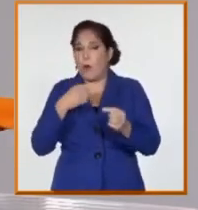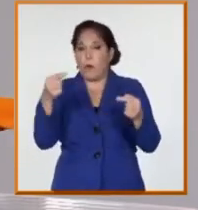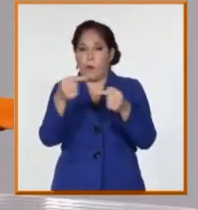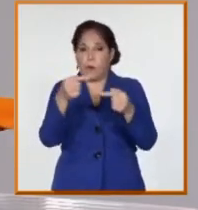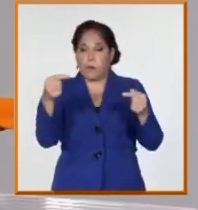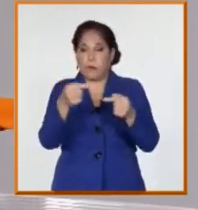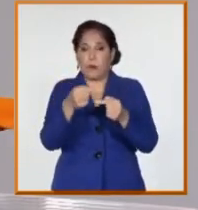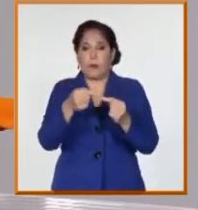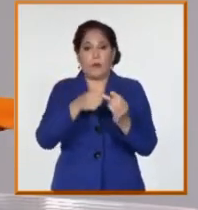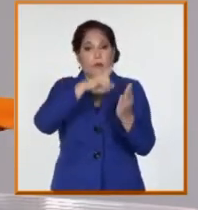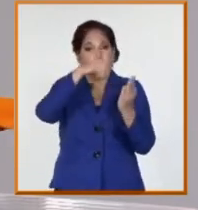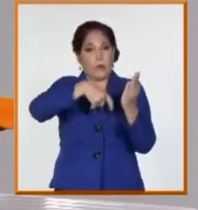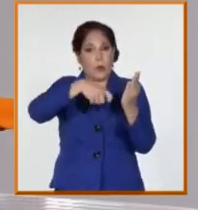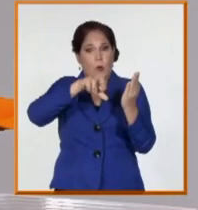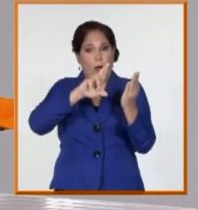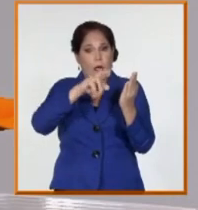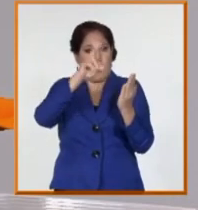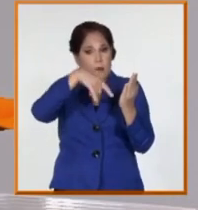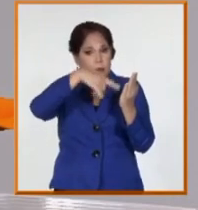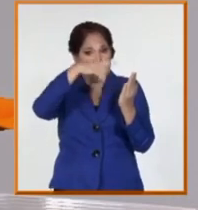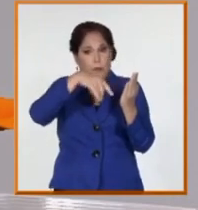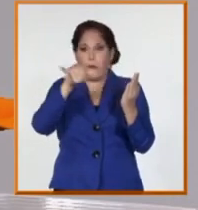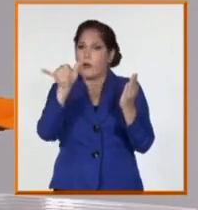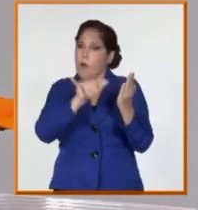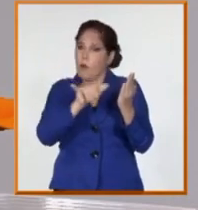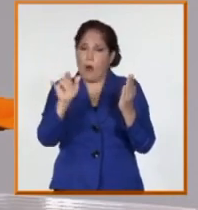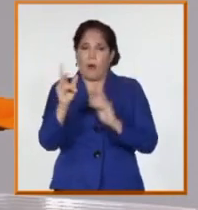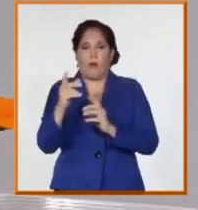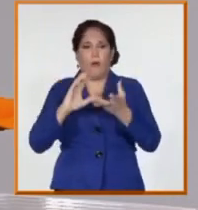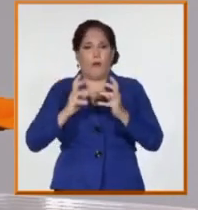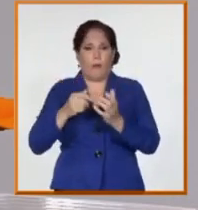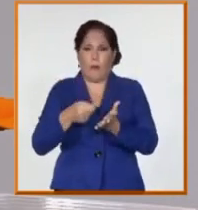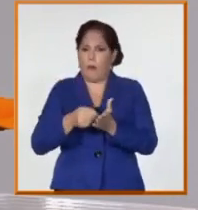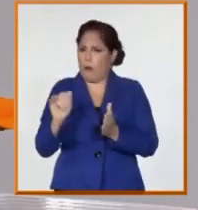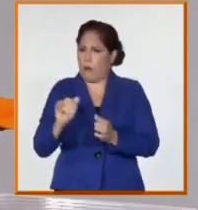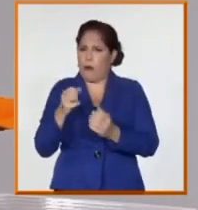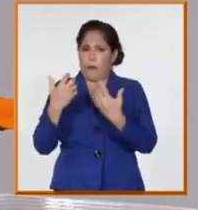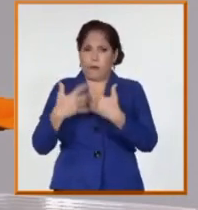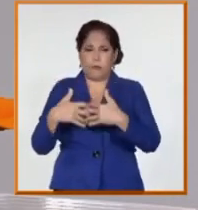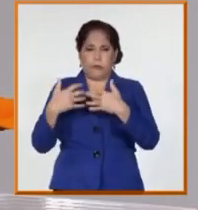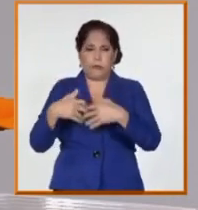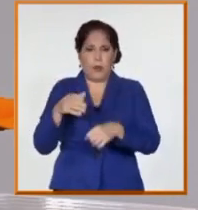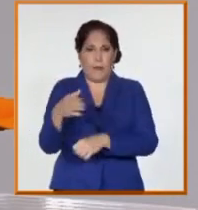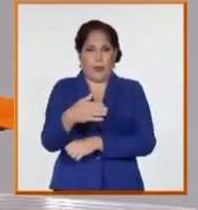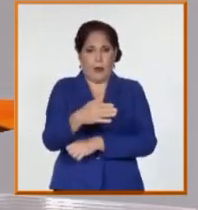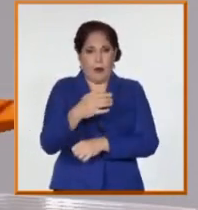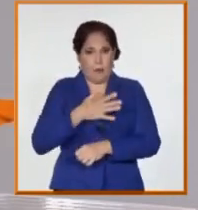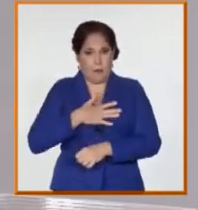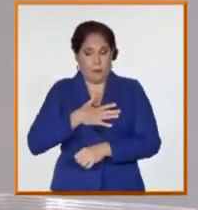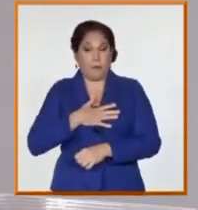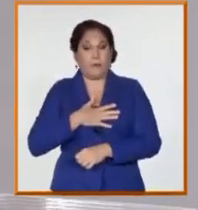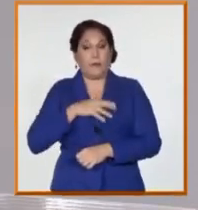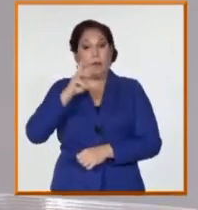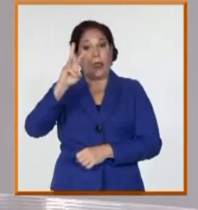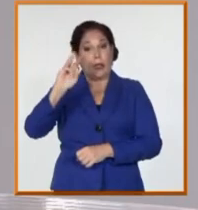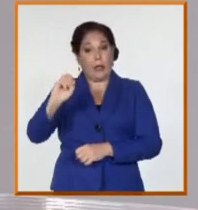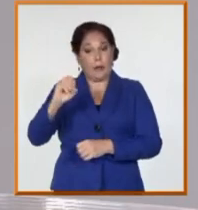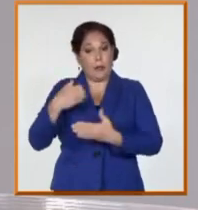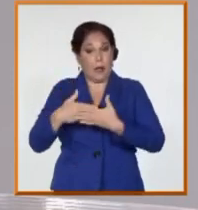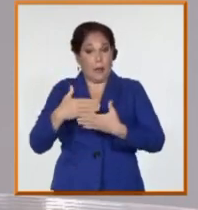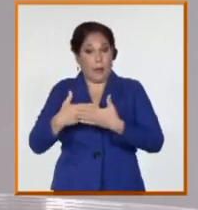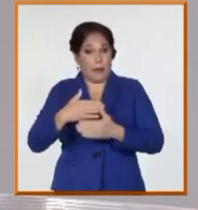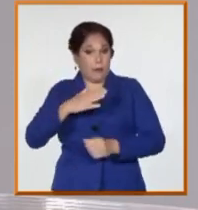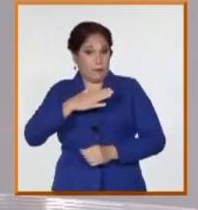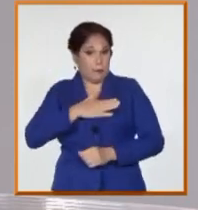electrónico en todas las empresas del grupo empresarial de la industria pesquera hoy decir que el grupo empresarial tiene 30 empresas y una